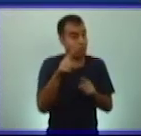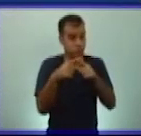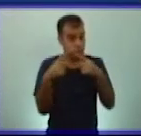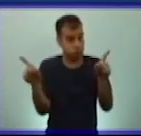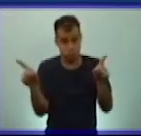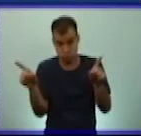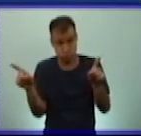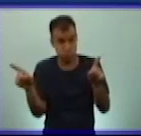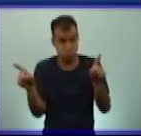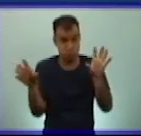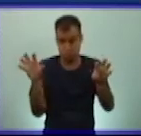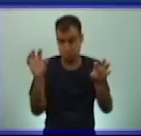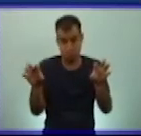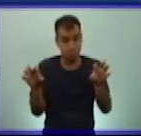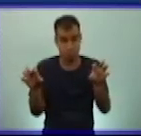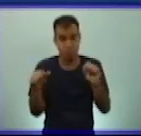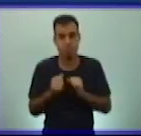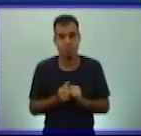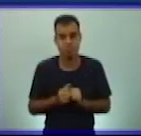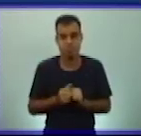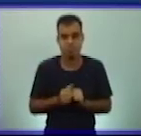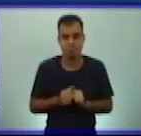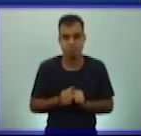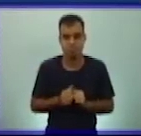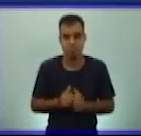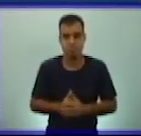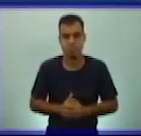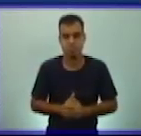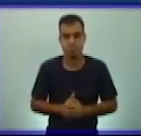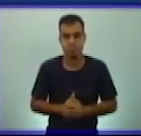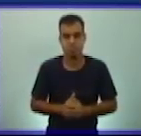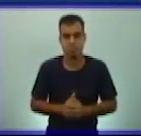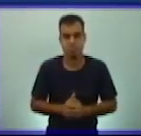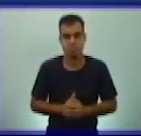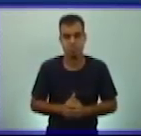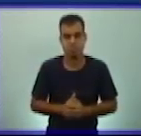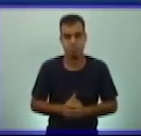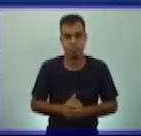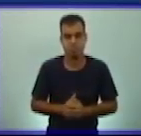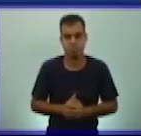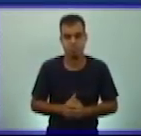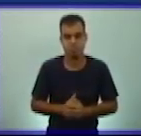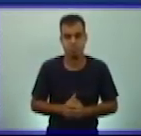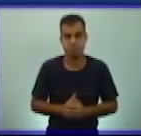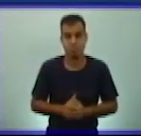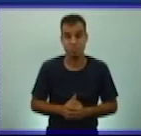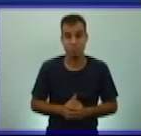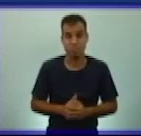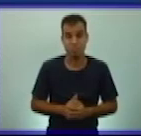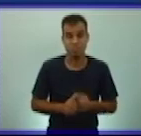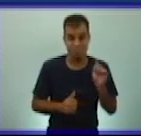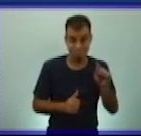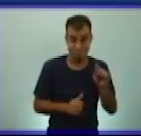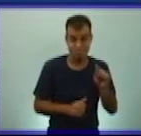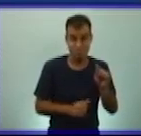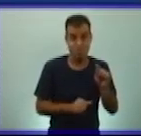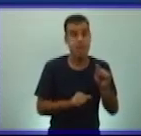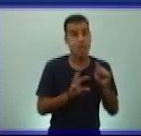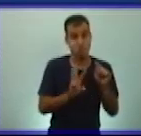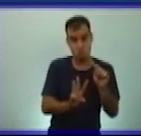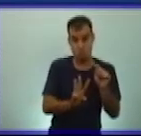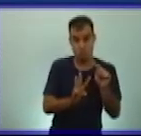lineal se simboliza con la letra nu del alfabeto griego y la frecuencia angular se representa con la